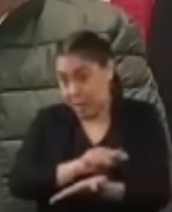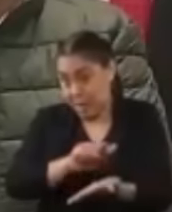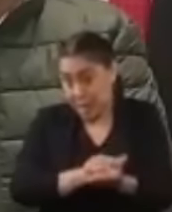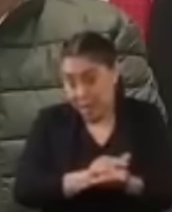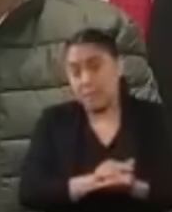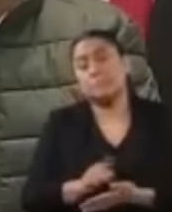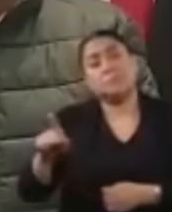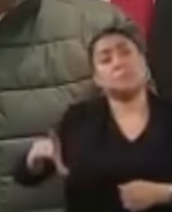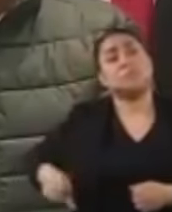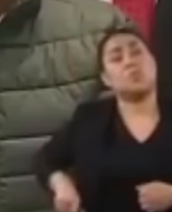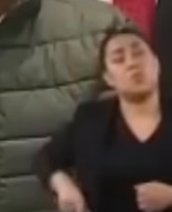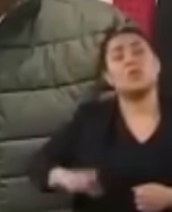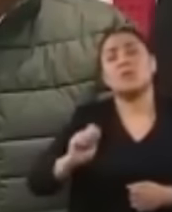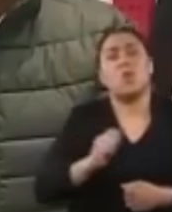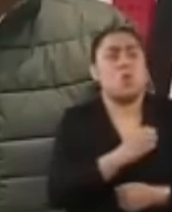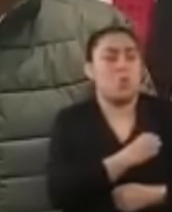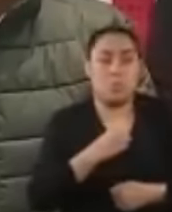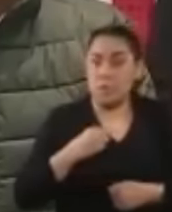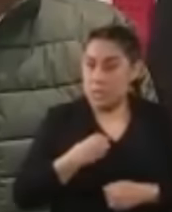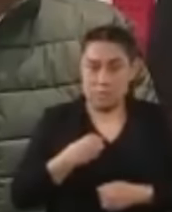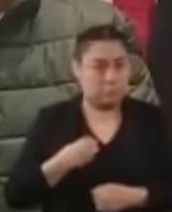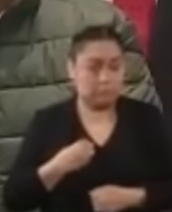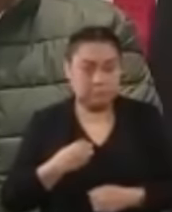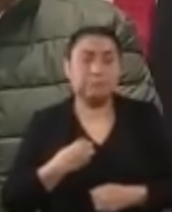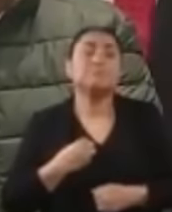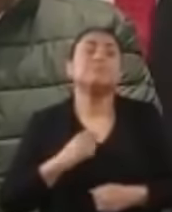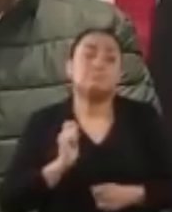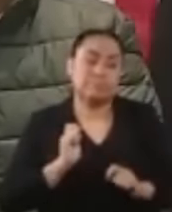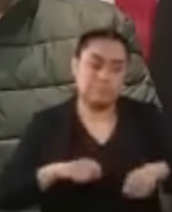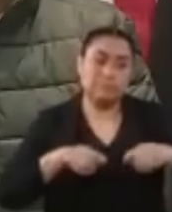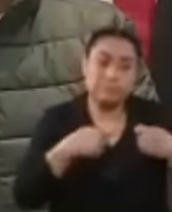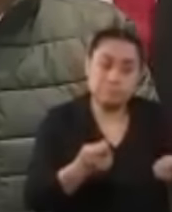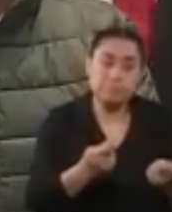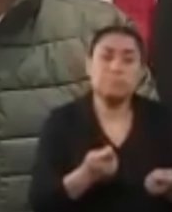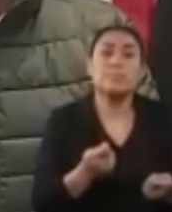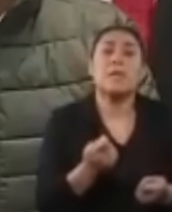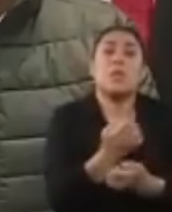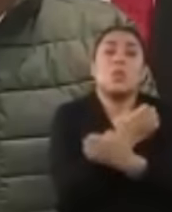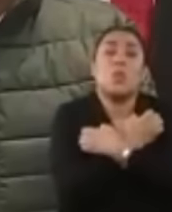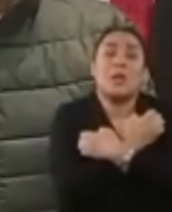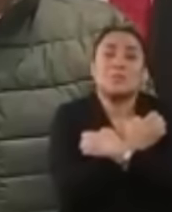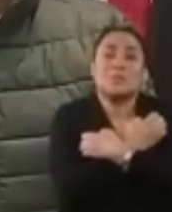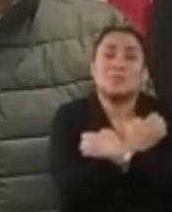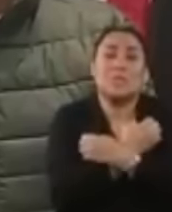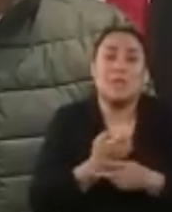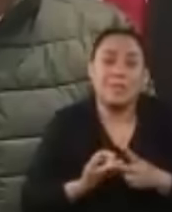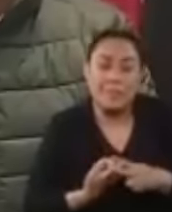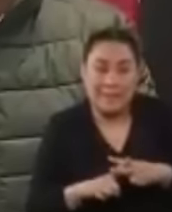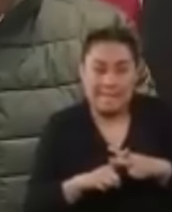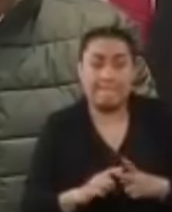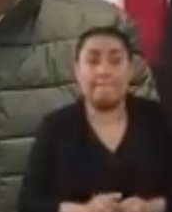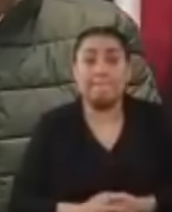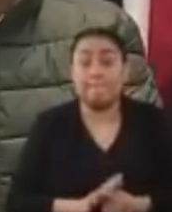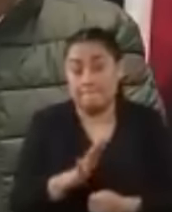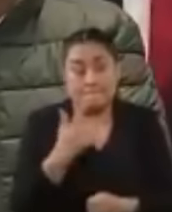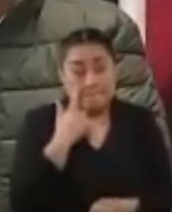el Estado está obligado a impartir educación inicial. Y miren, en este